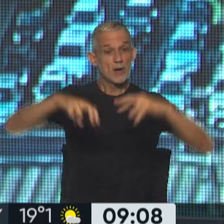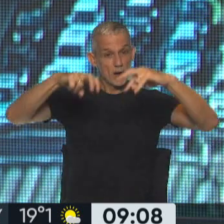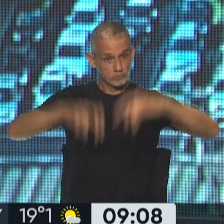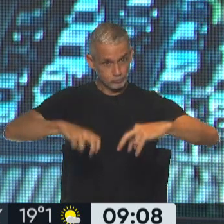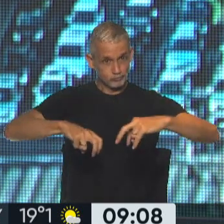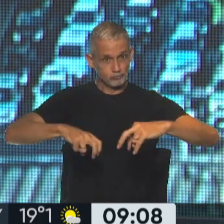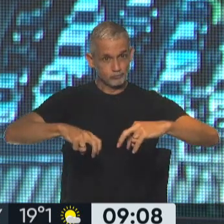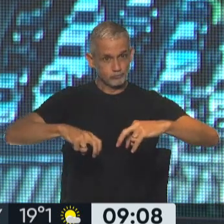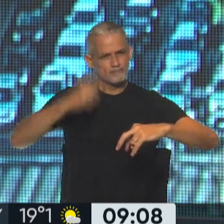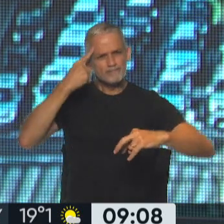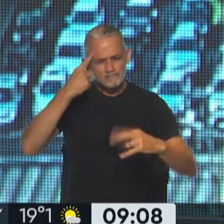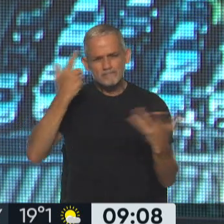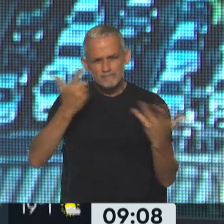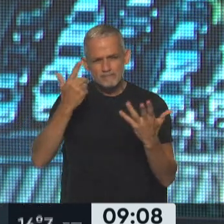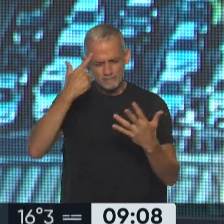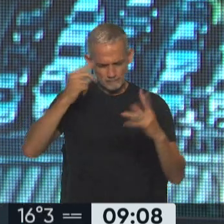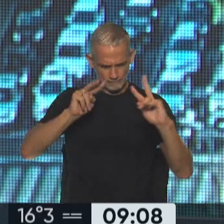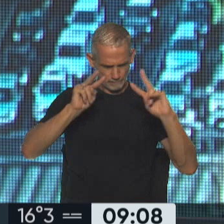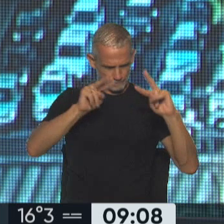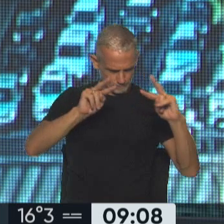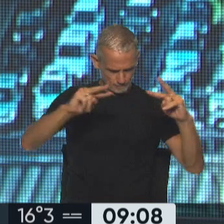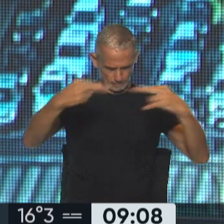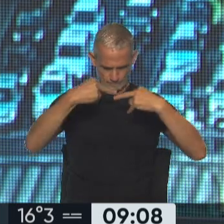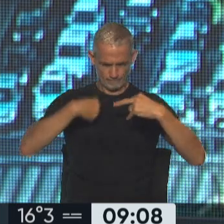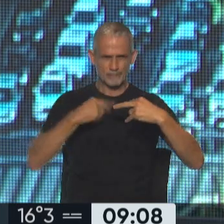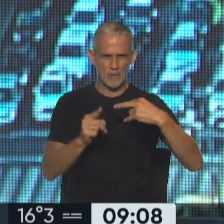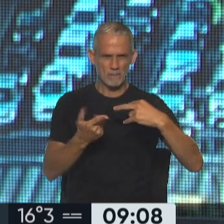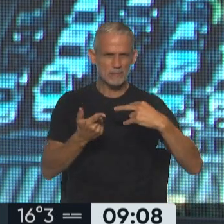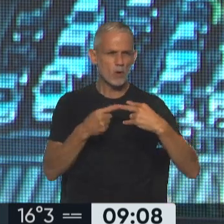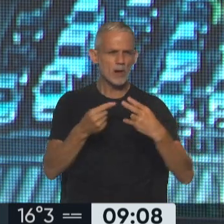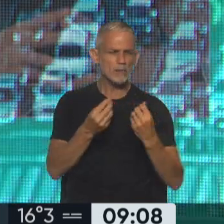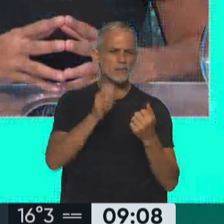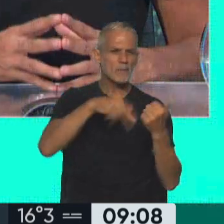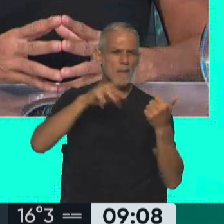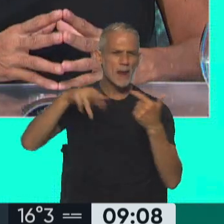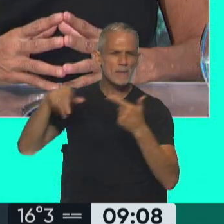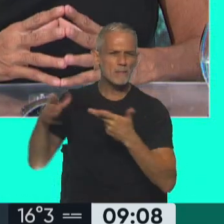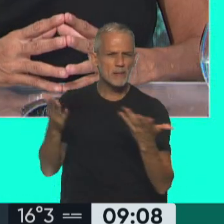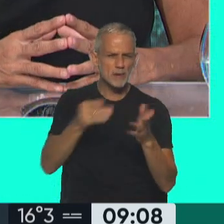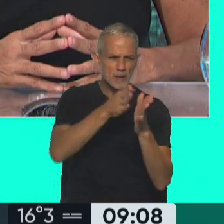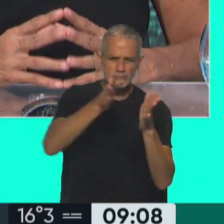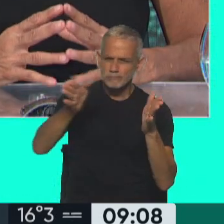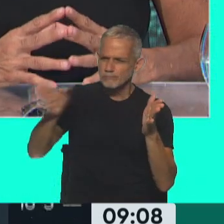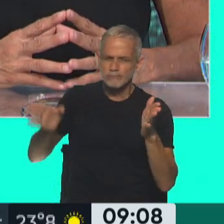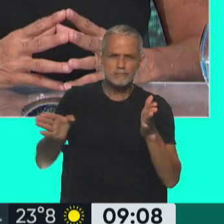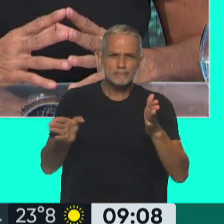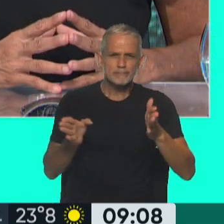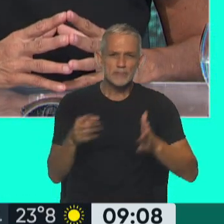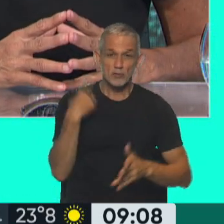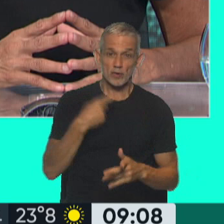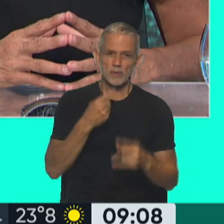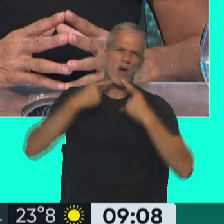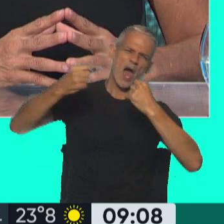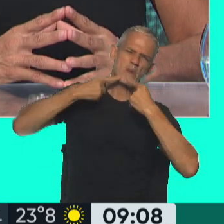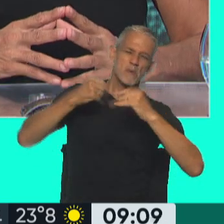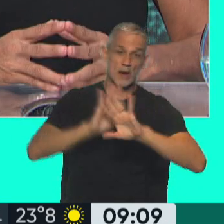a pensarnos y ver entonces cuáles son las alternativas, porque no solamente estamos para